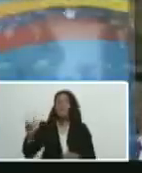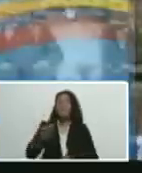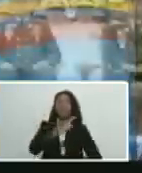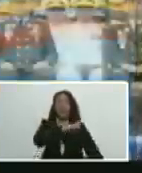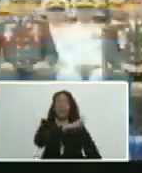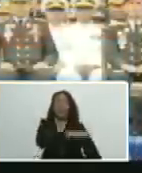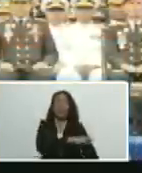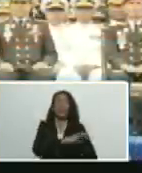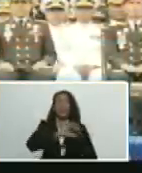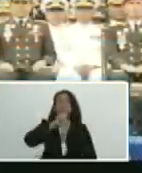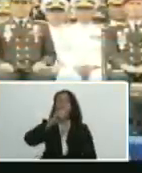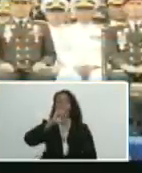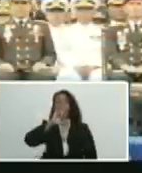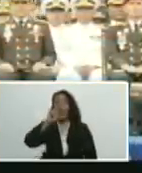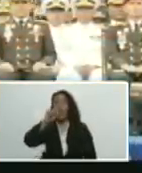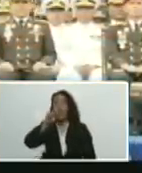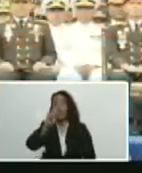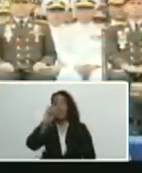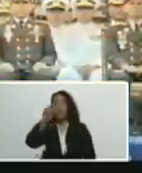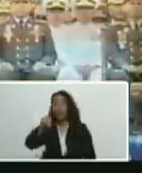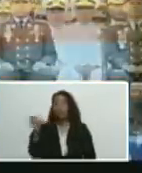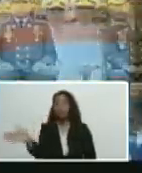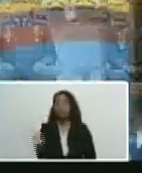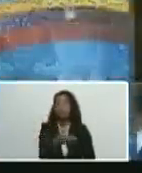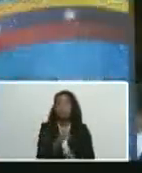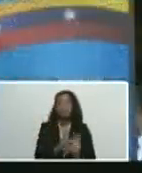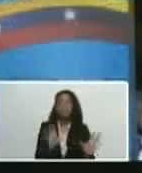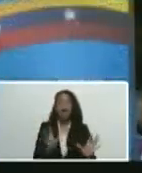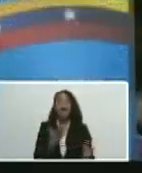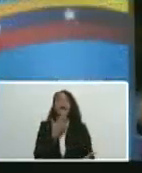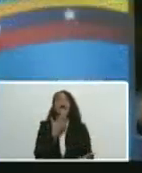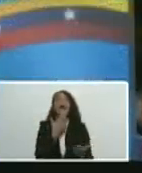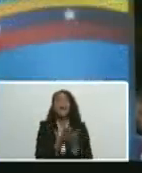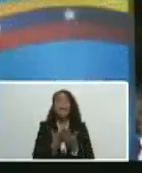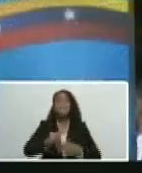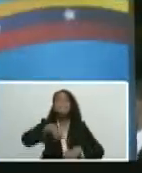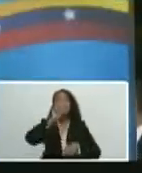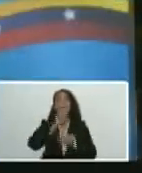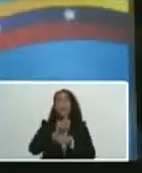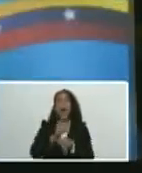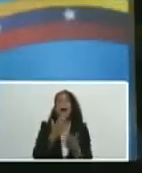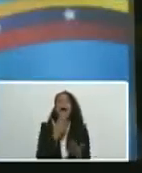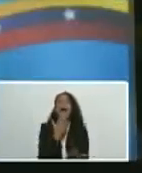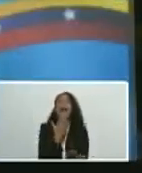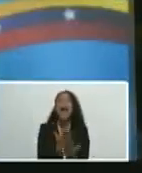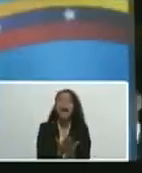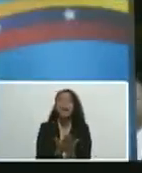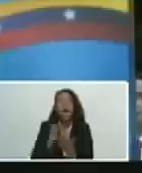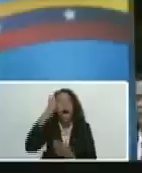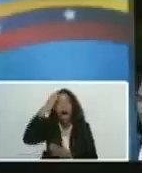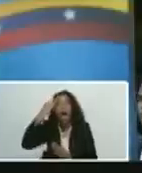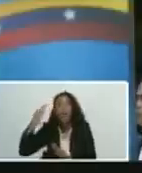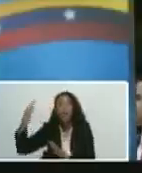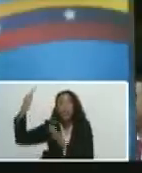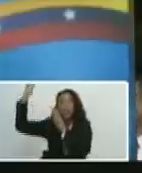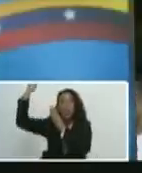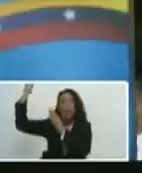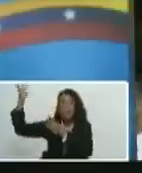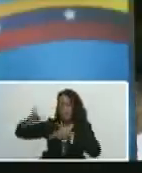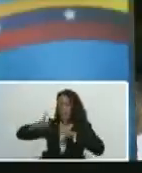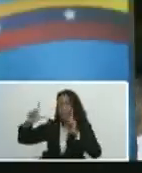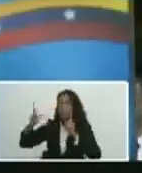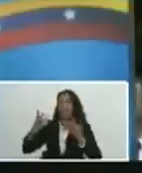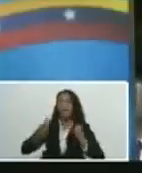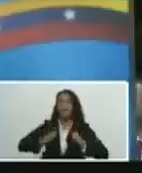General Huistojor Chourio Andrade. Quiero agradecer en primera instancia al Dios Todopoderoso por